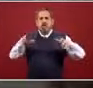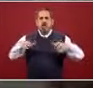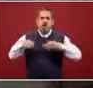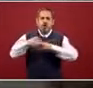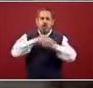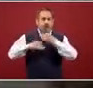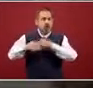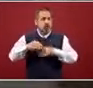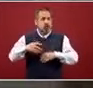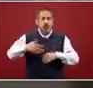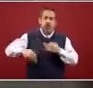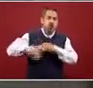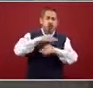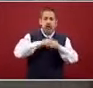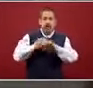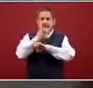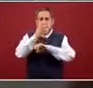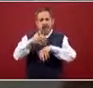demás estados